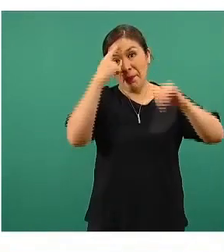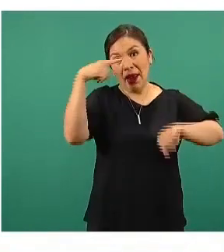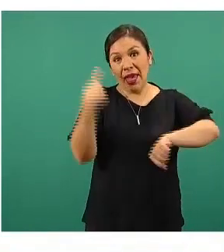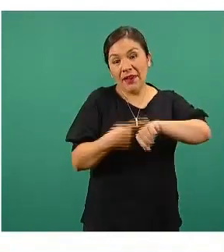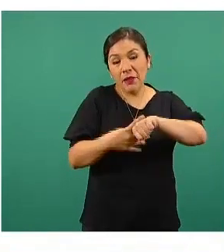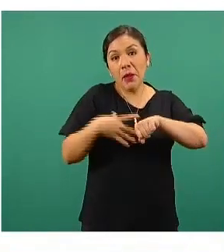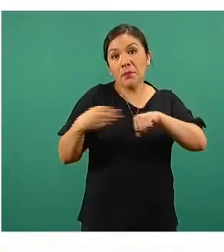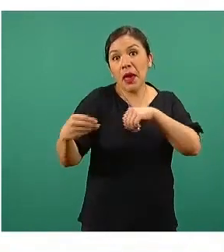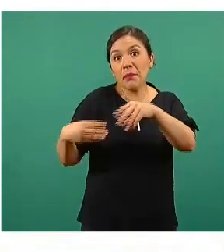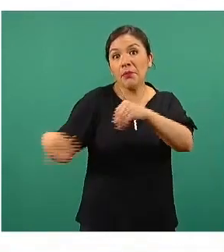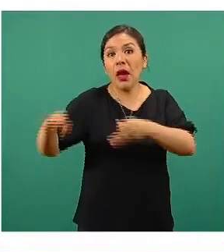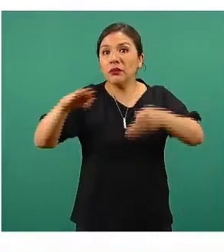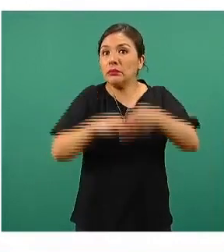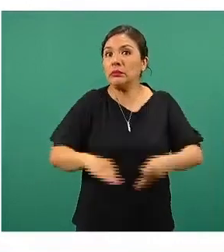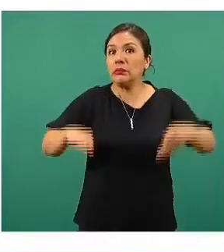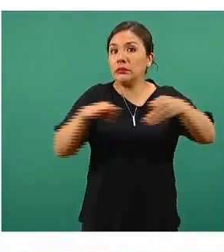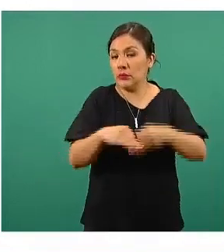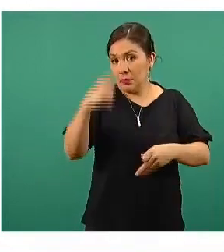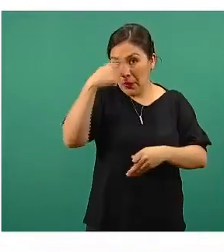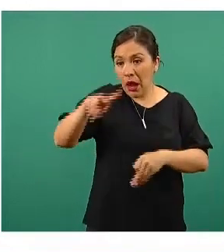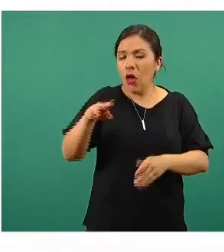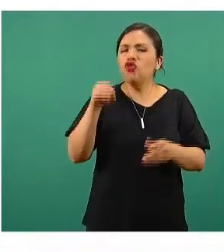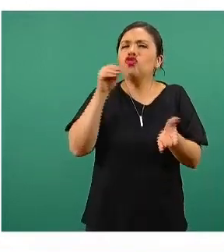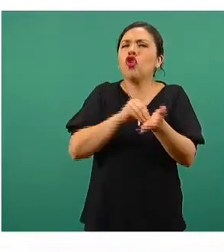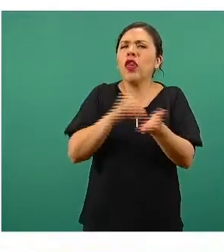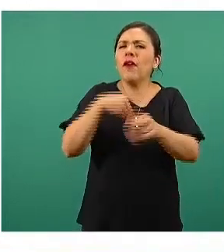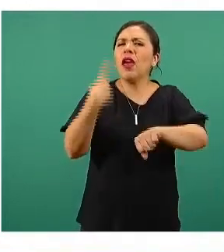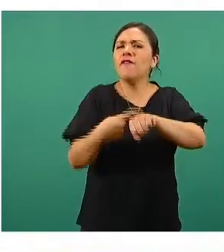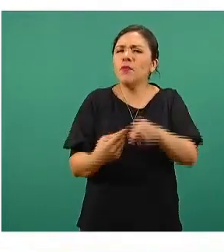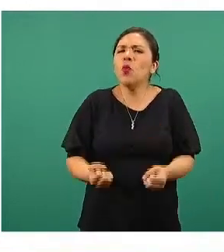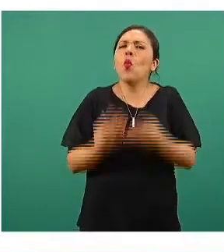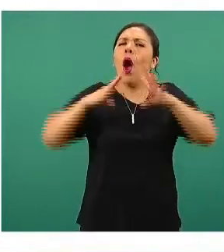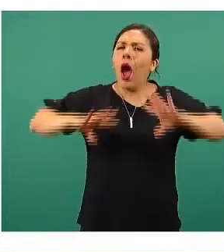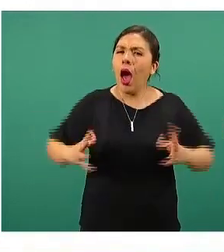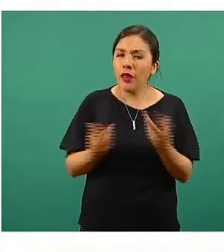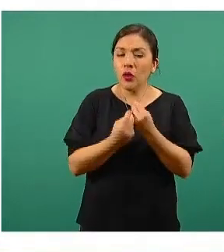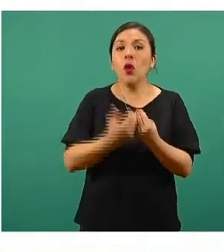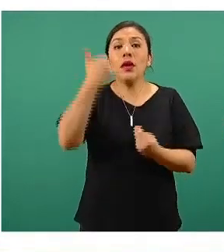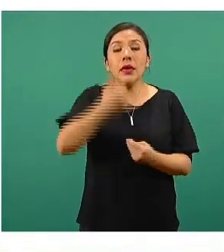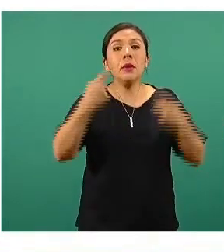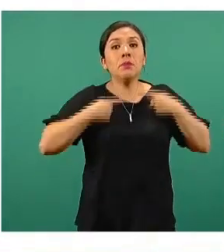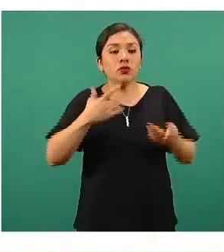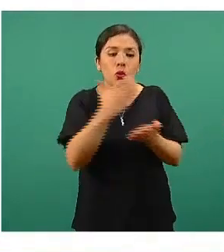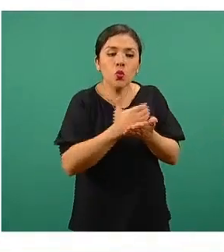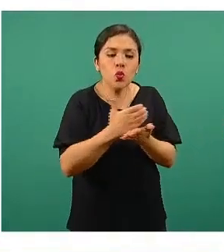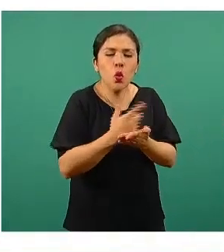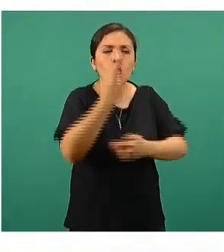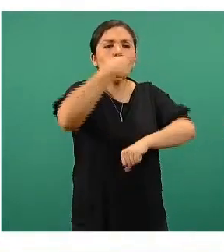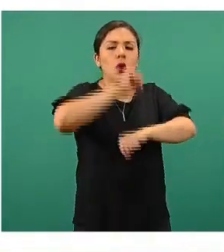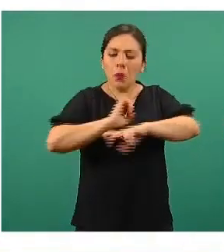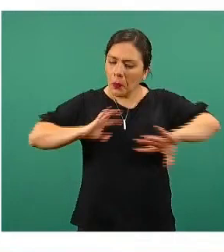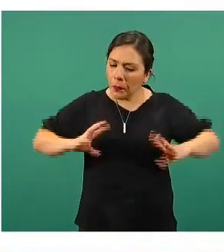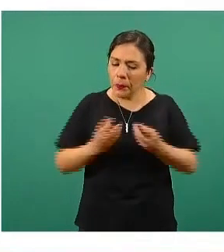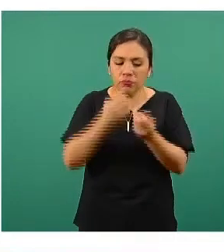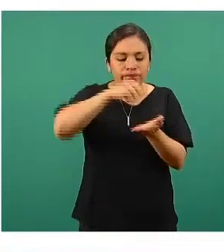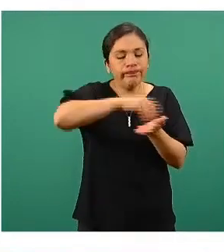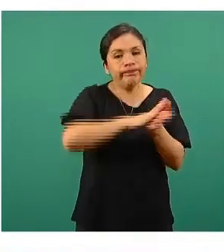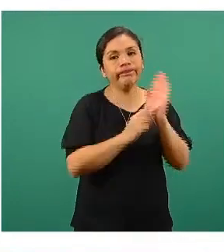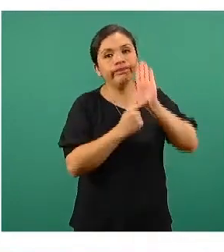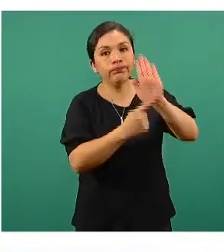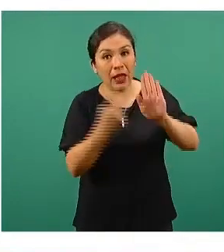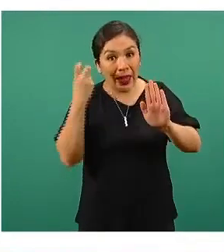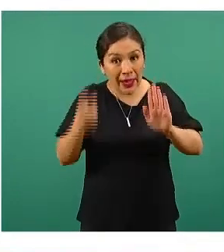casos incidentes, de los activos estimados y de las personas recuperadas por semana epidemiológica.